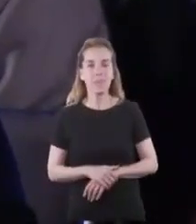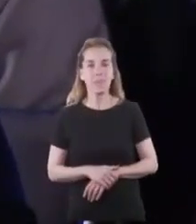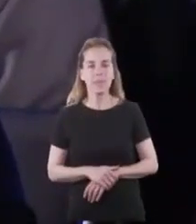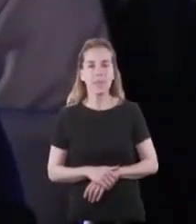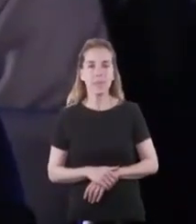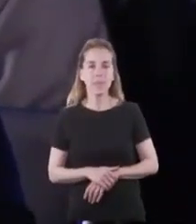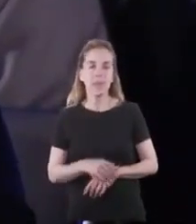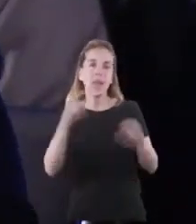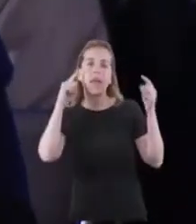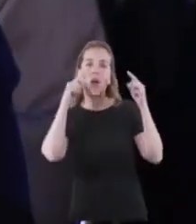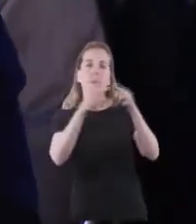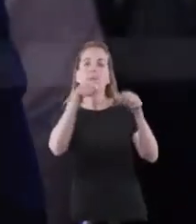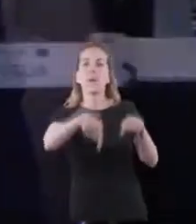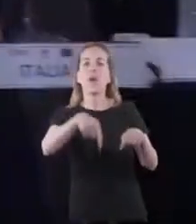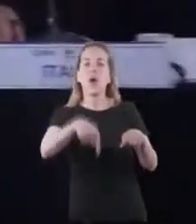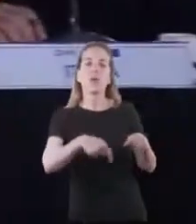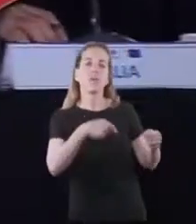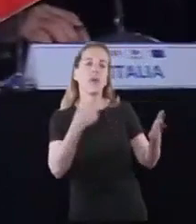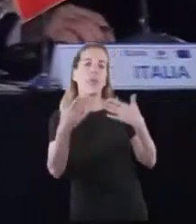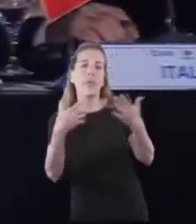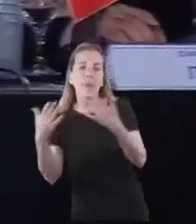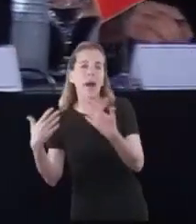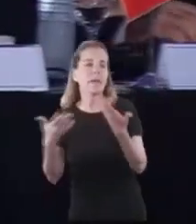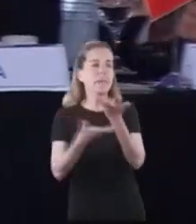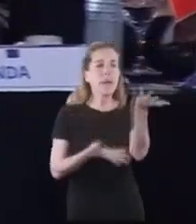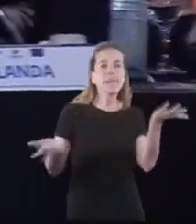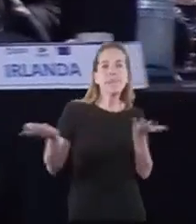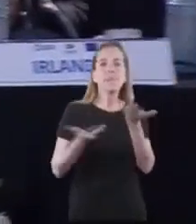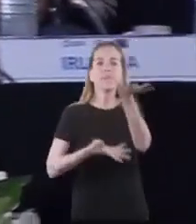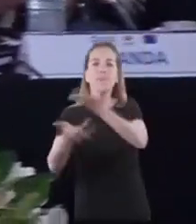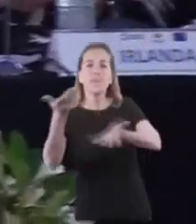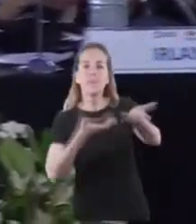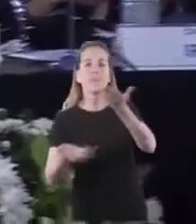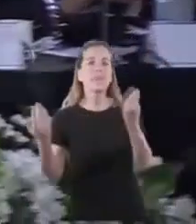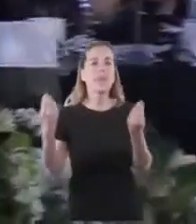La idea del debate de hoy es un debate abierto. La Argentina